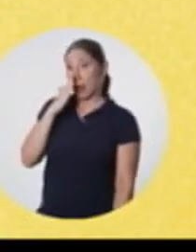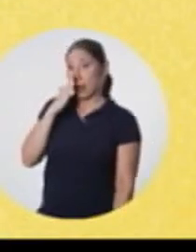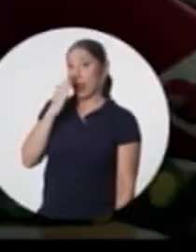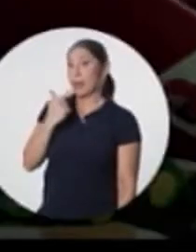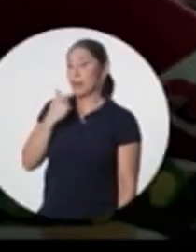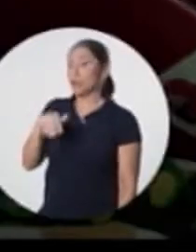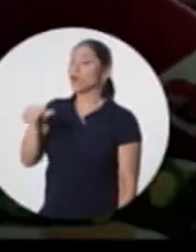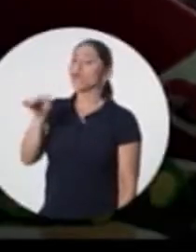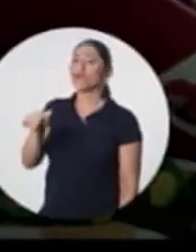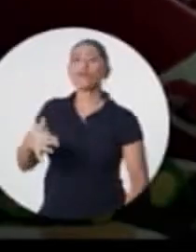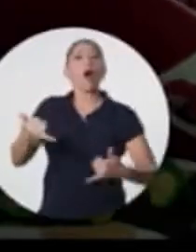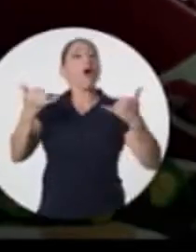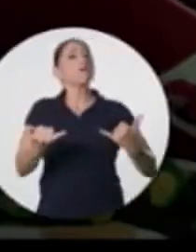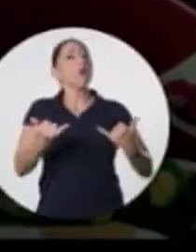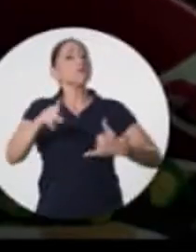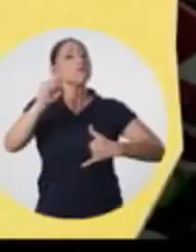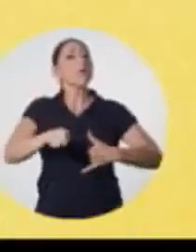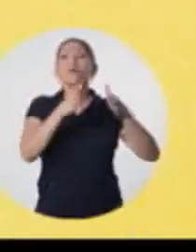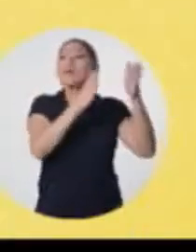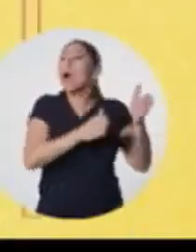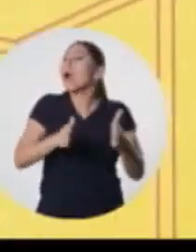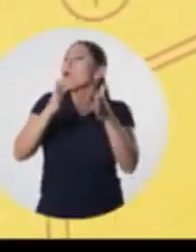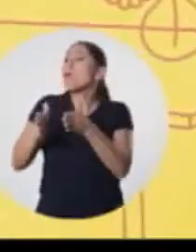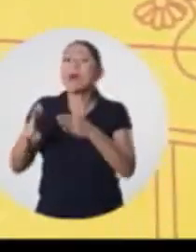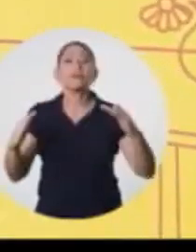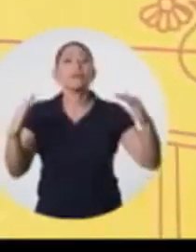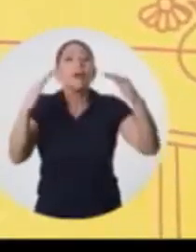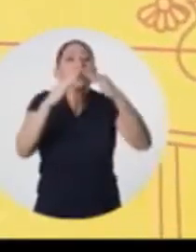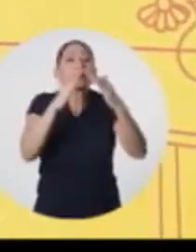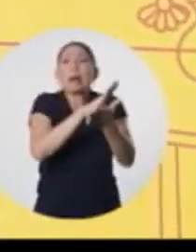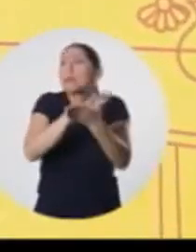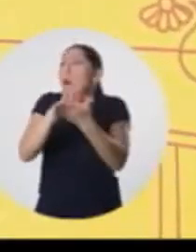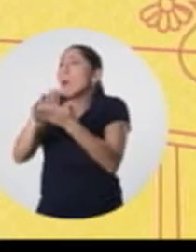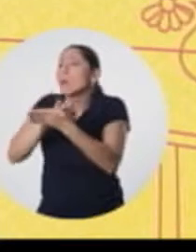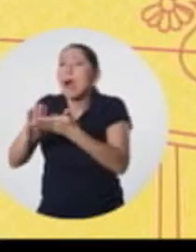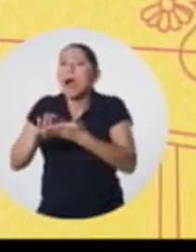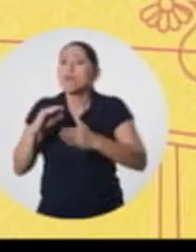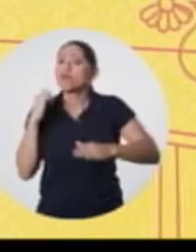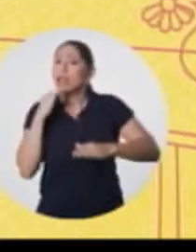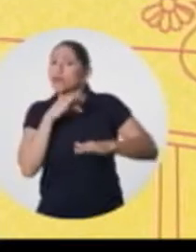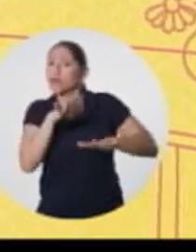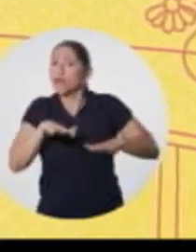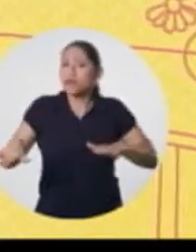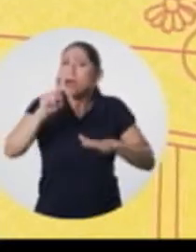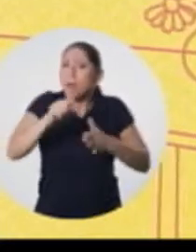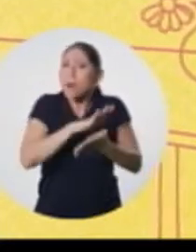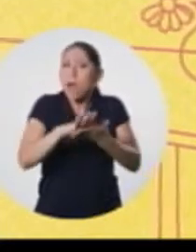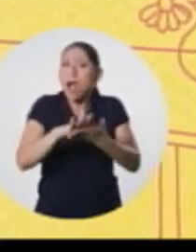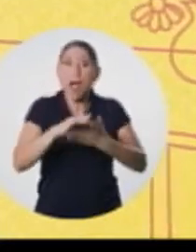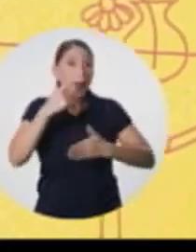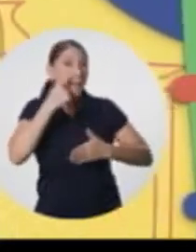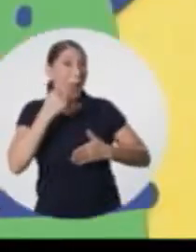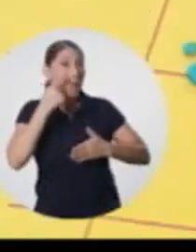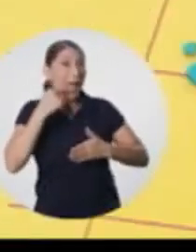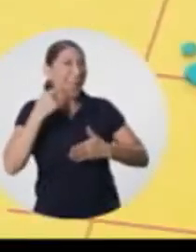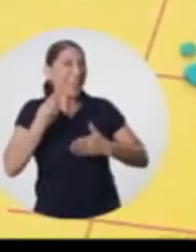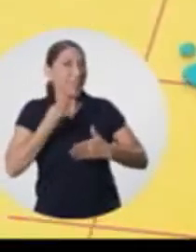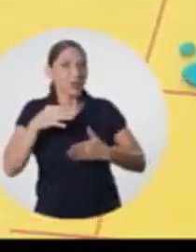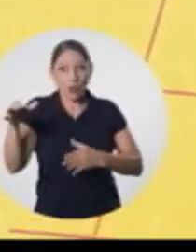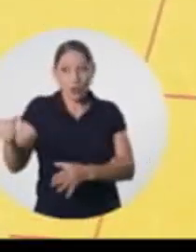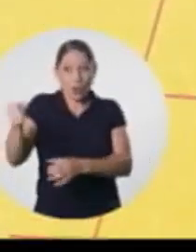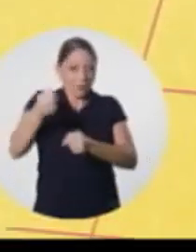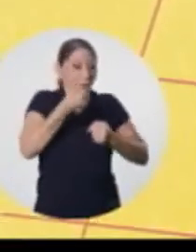mamá de Shumi dijo... Es momento de acomodar porque en nuestra casa todo muy sucio está. Papá